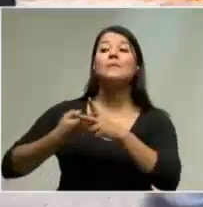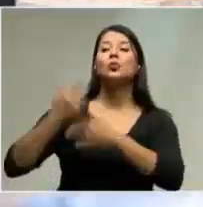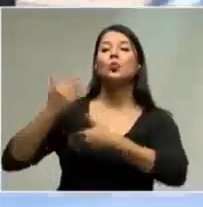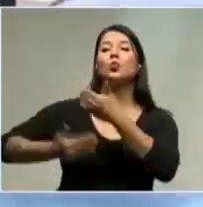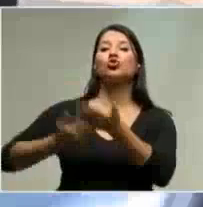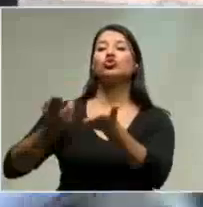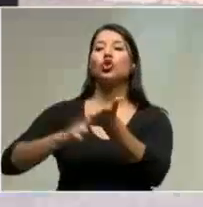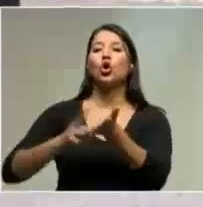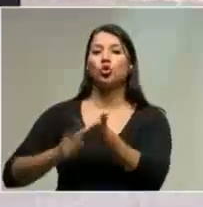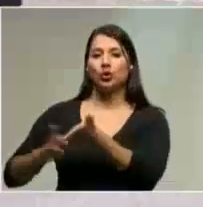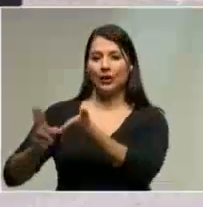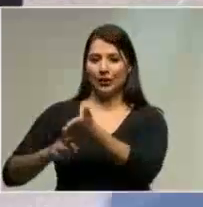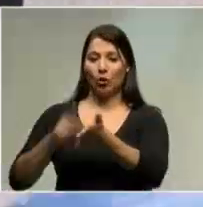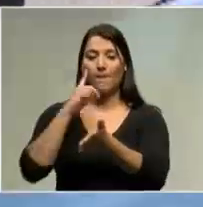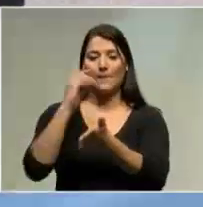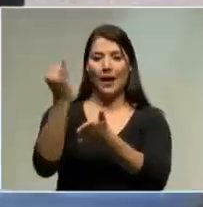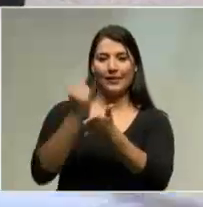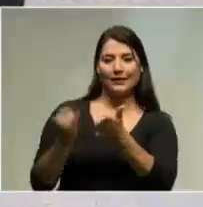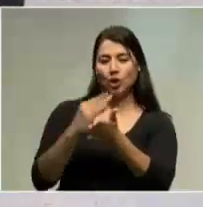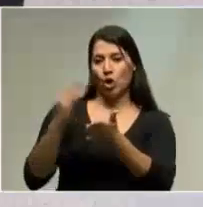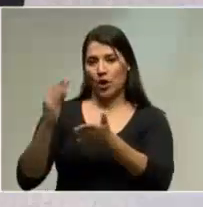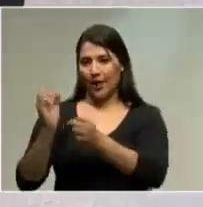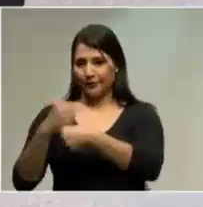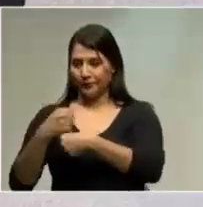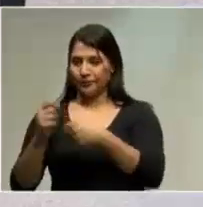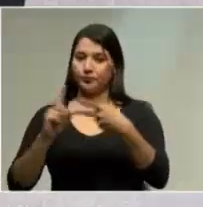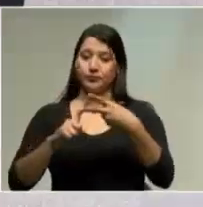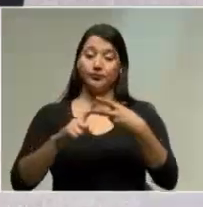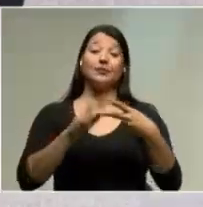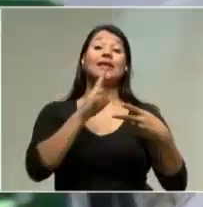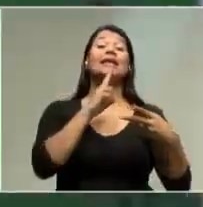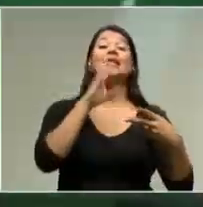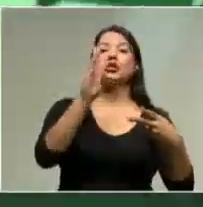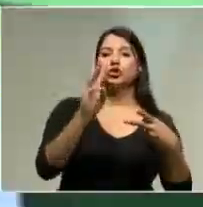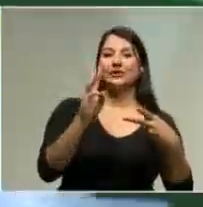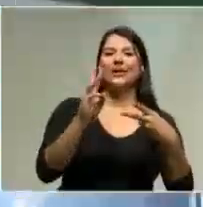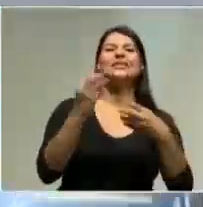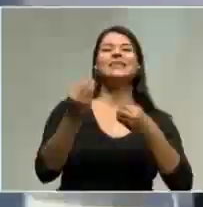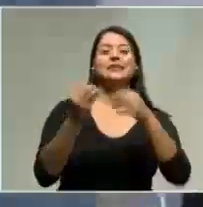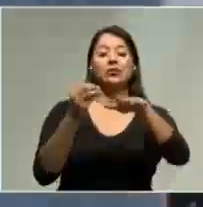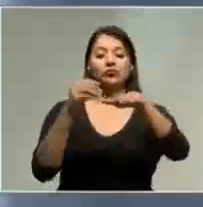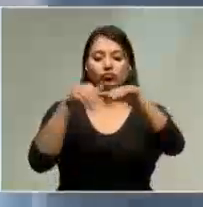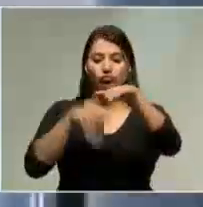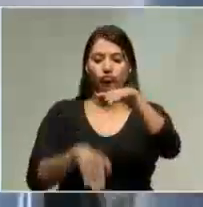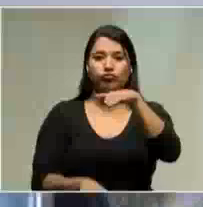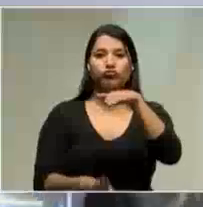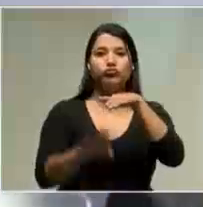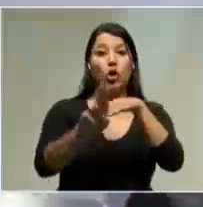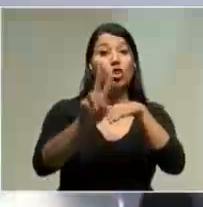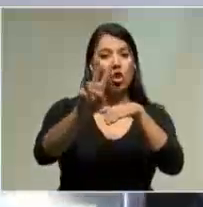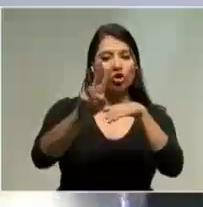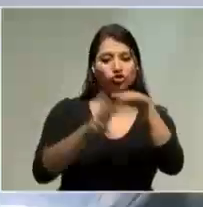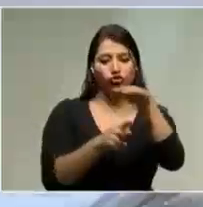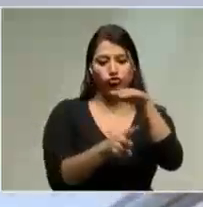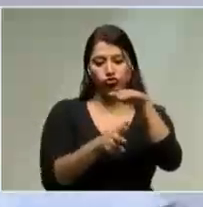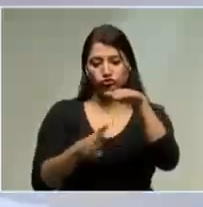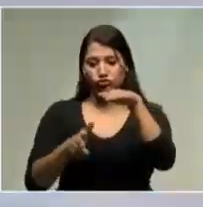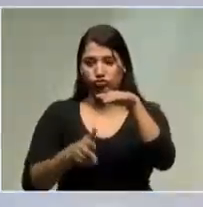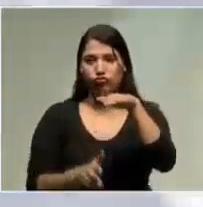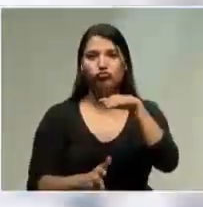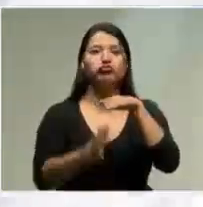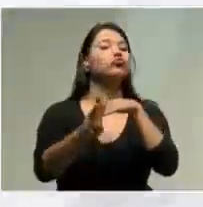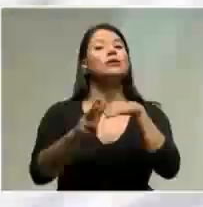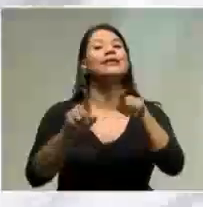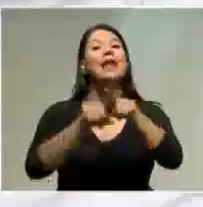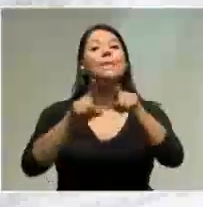diseño y construcción. En Hatillo 6 construirán un paso inferior con 2 carriles y un túnel. En este caso, el cartel de licitación